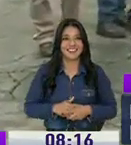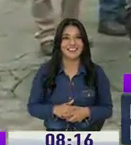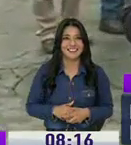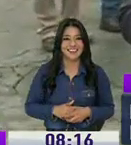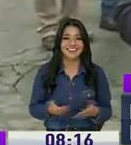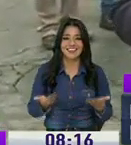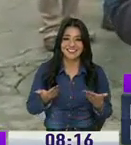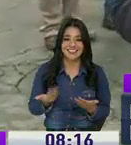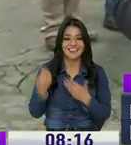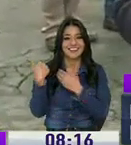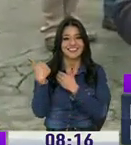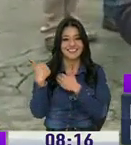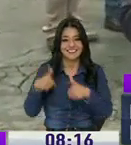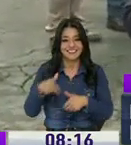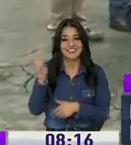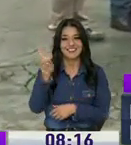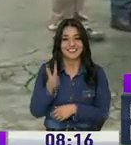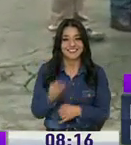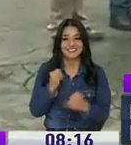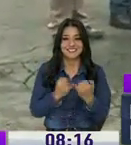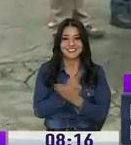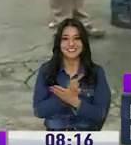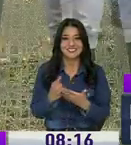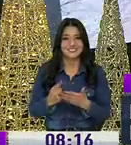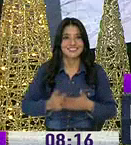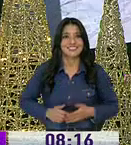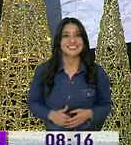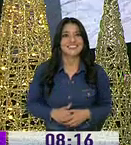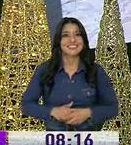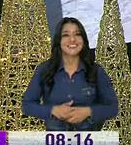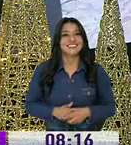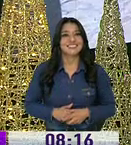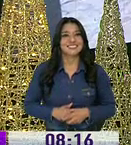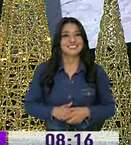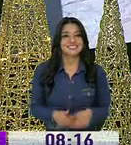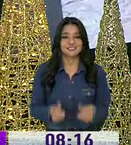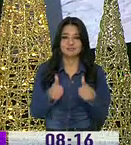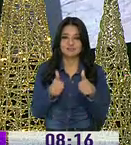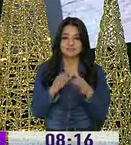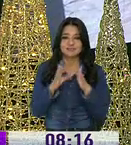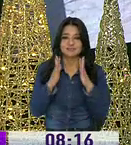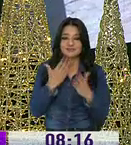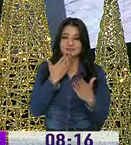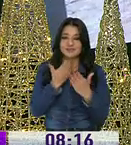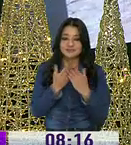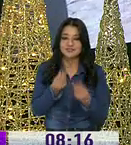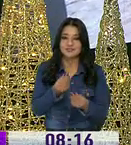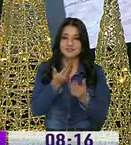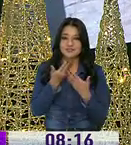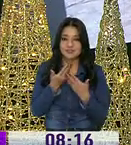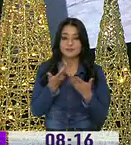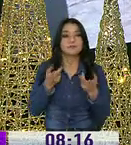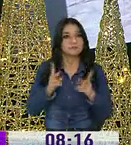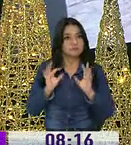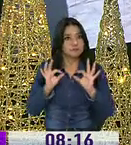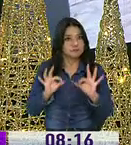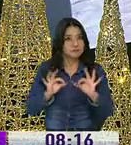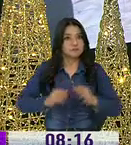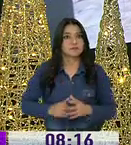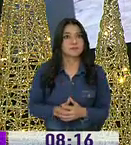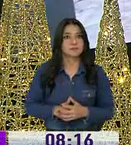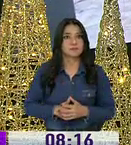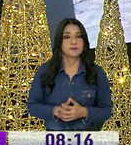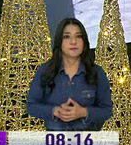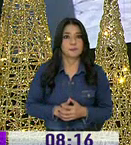nos han encomendado este día viernes, fin de semana. Alison. Muy bien, Iván, muchas gracias por esa información también oportuna. Sí, también te